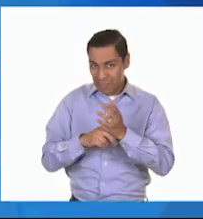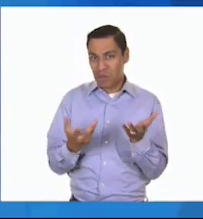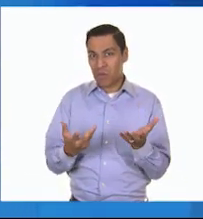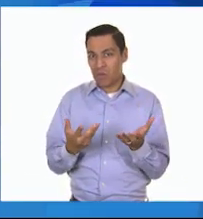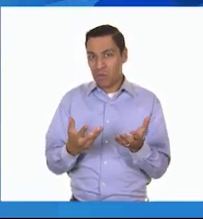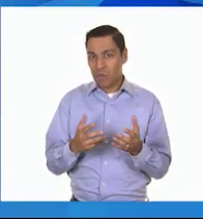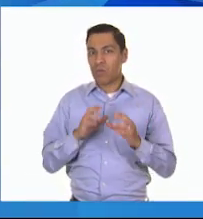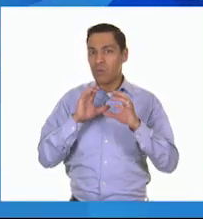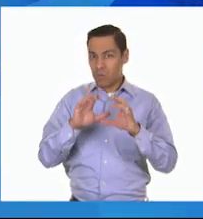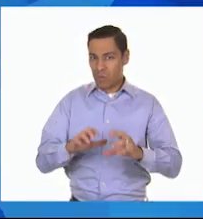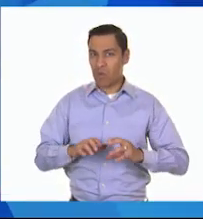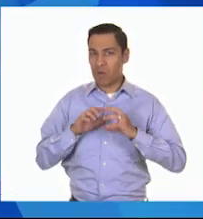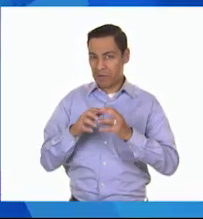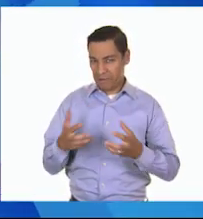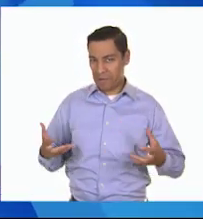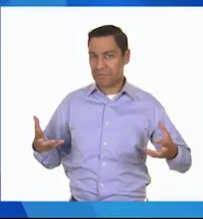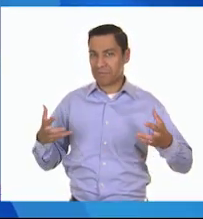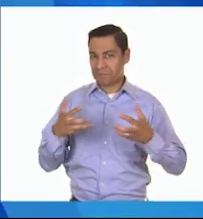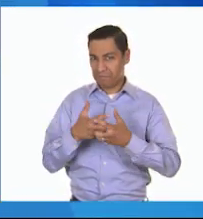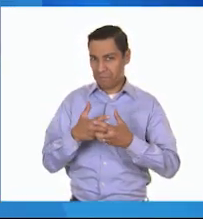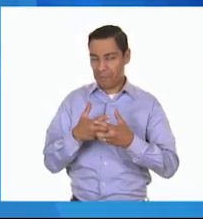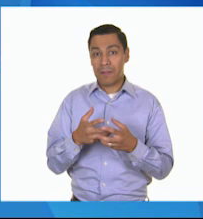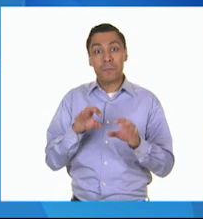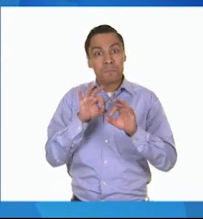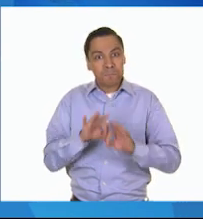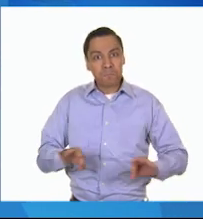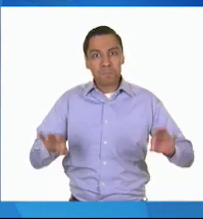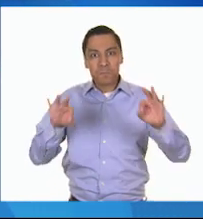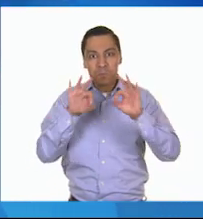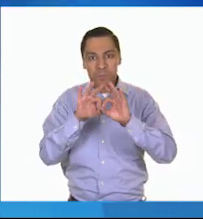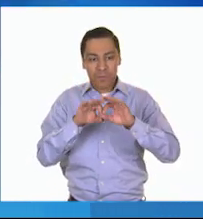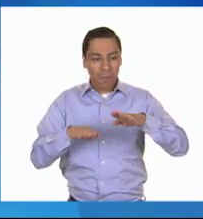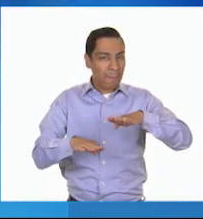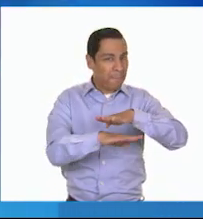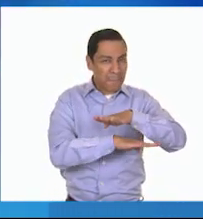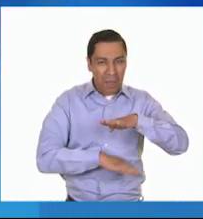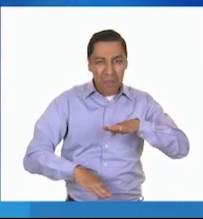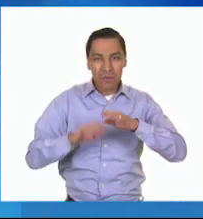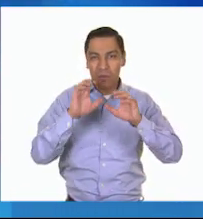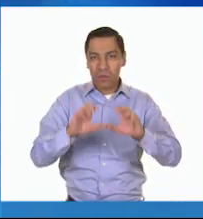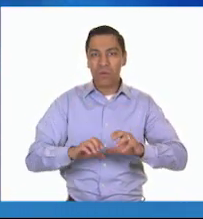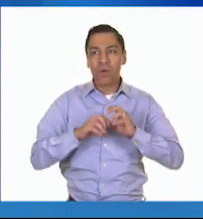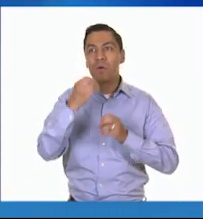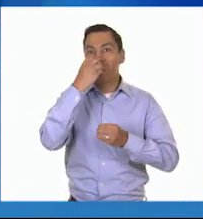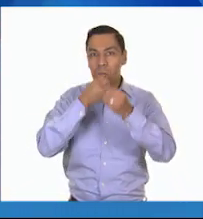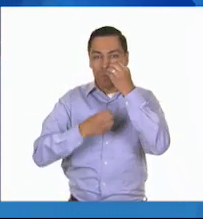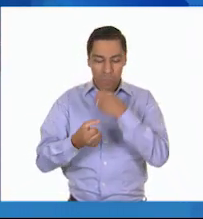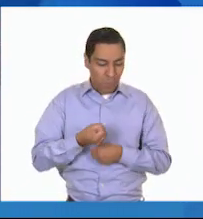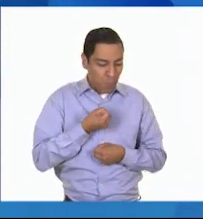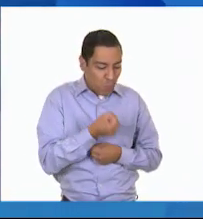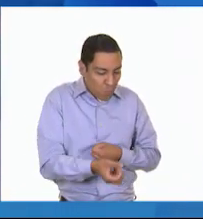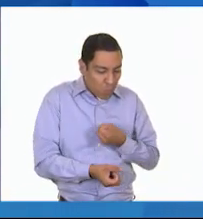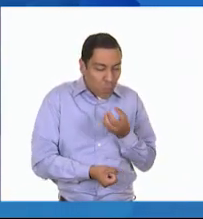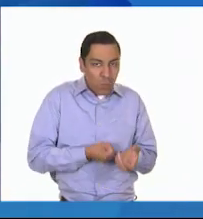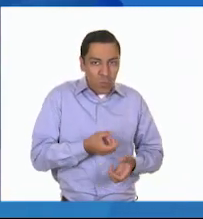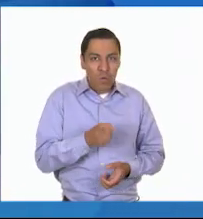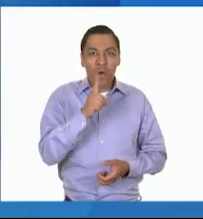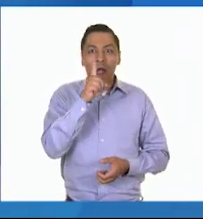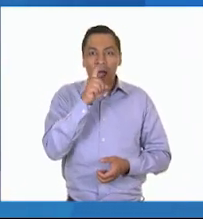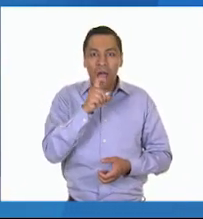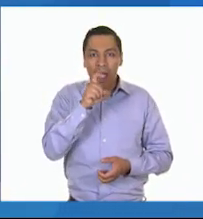También considera que necesitan los cuidados básicos, comida,